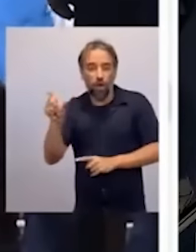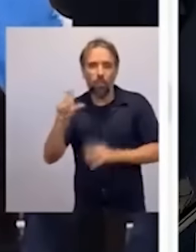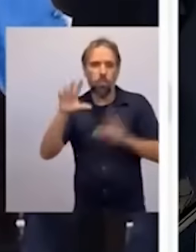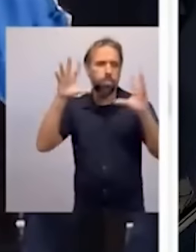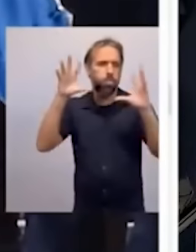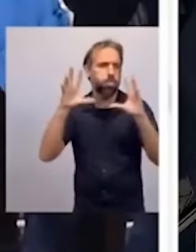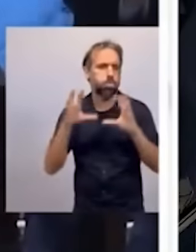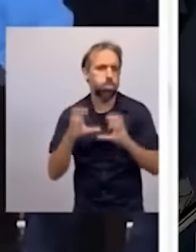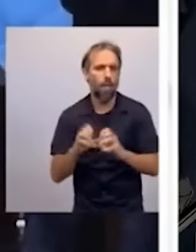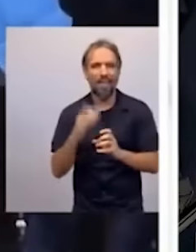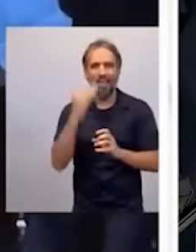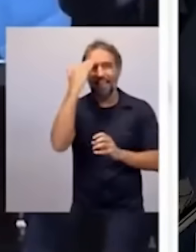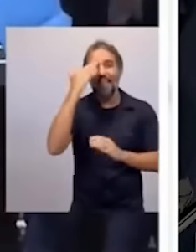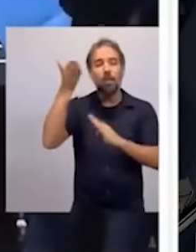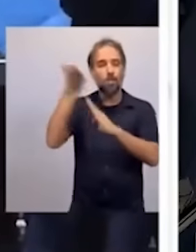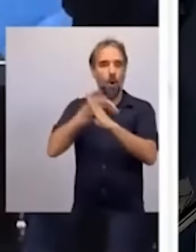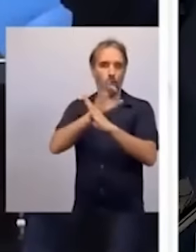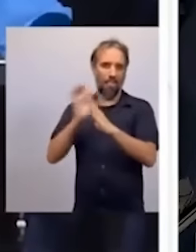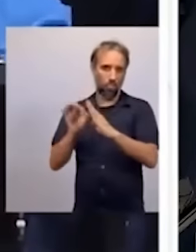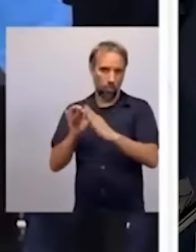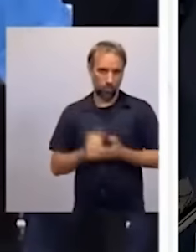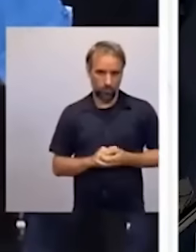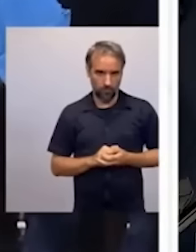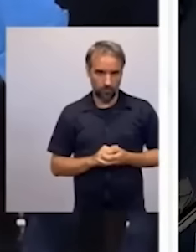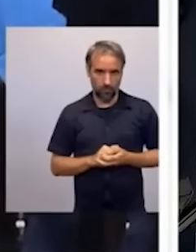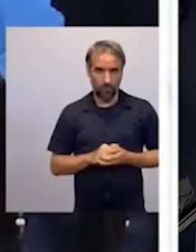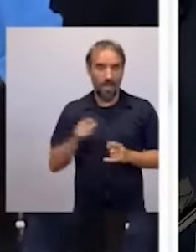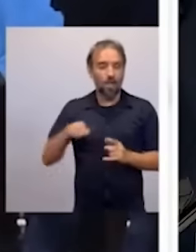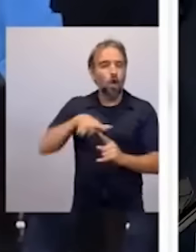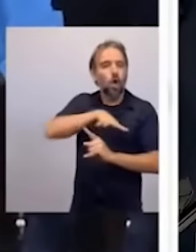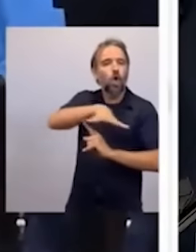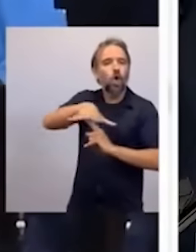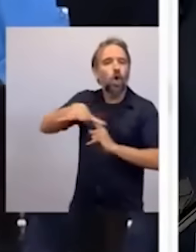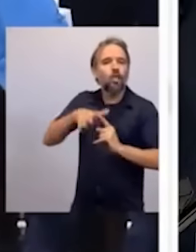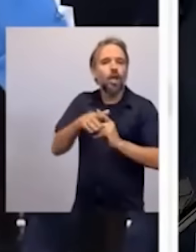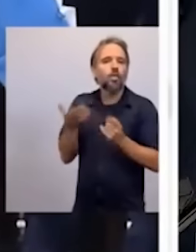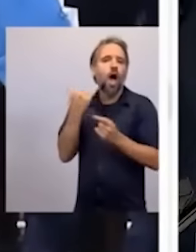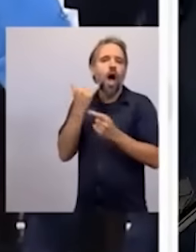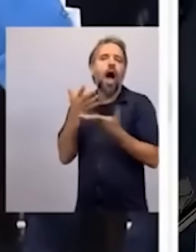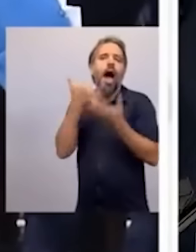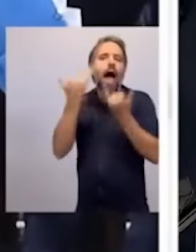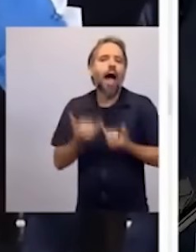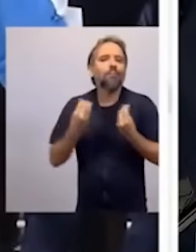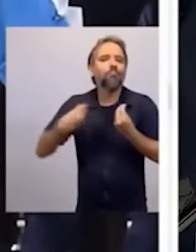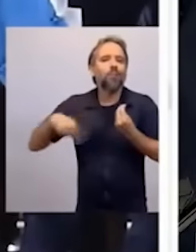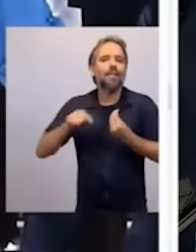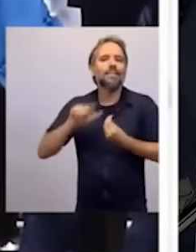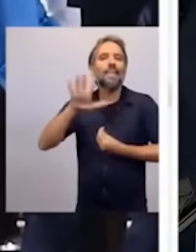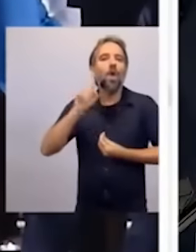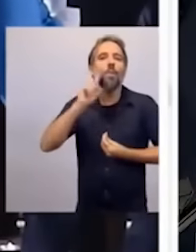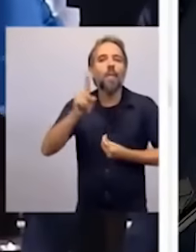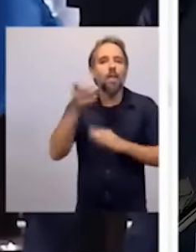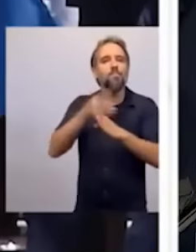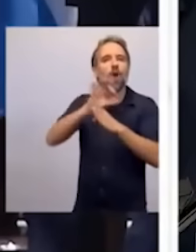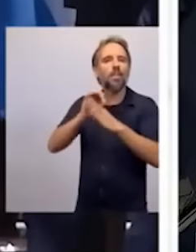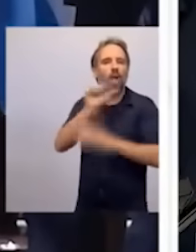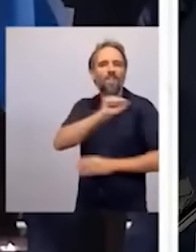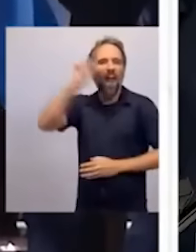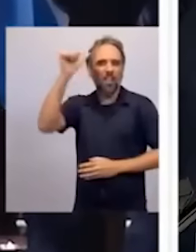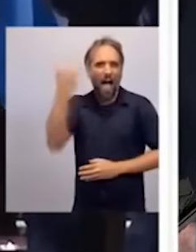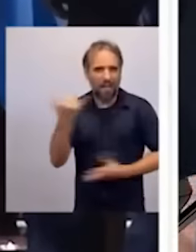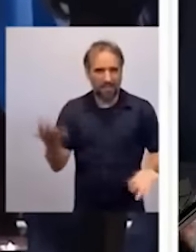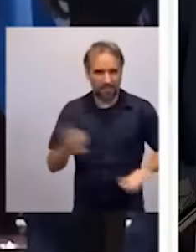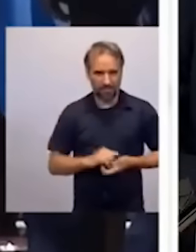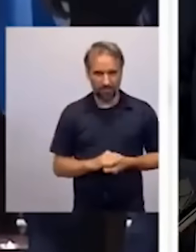lo mismo que perdiste con todo el macrismo este y además hay muchas eh eh expectativas negativas